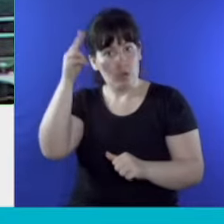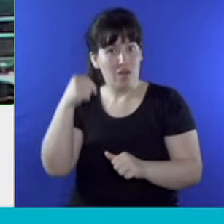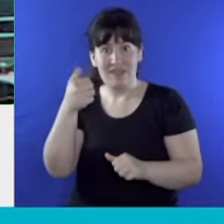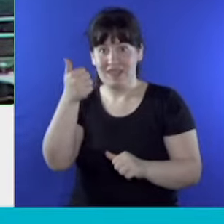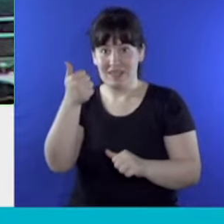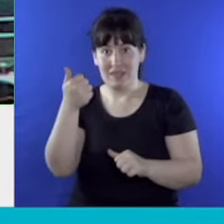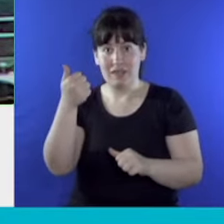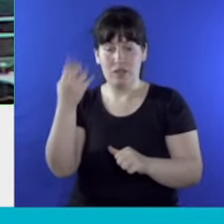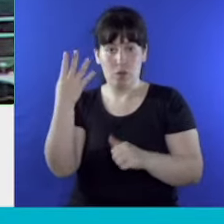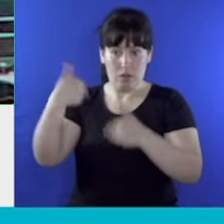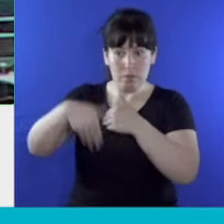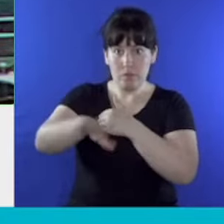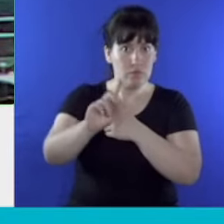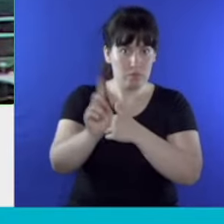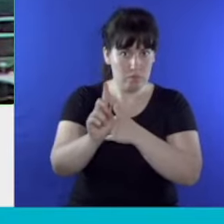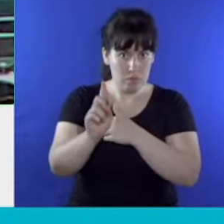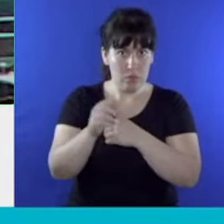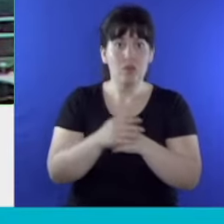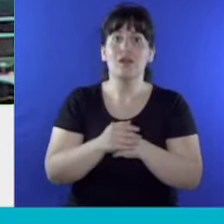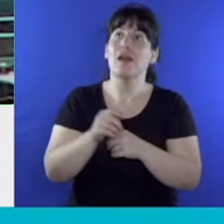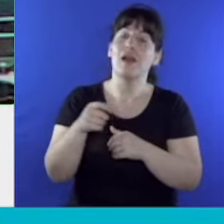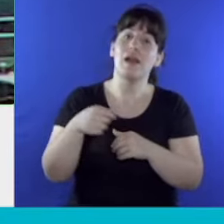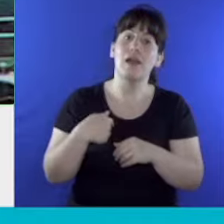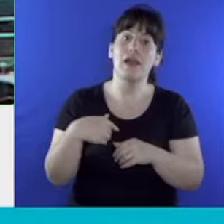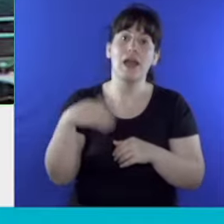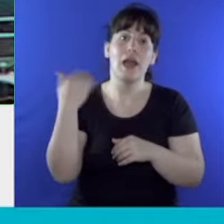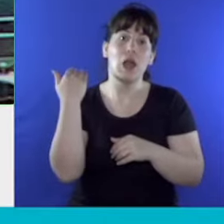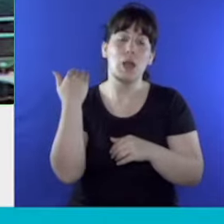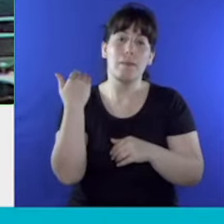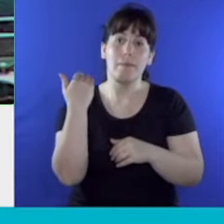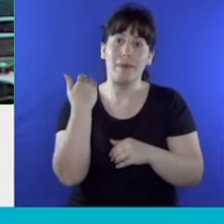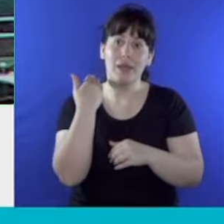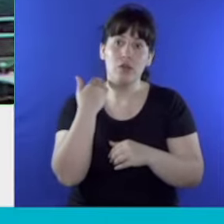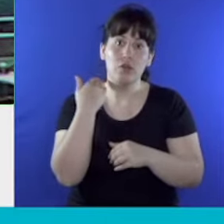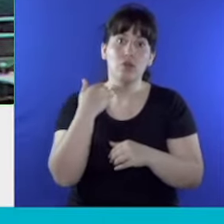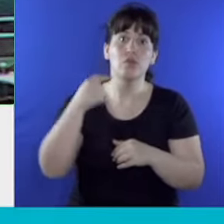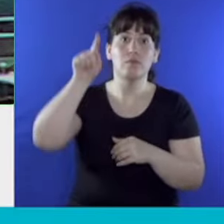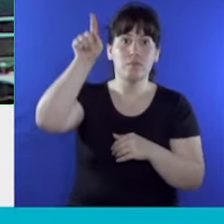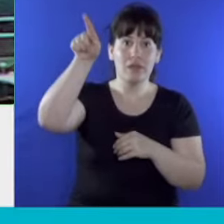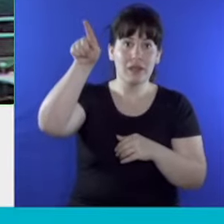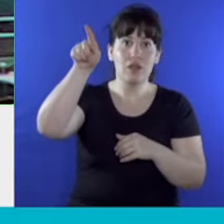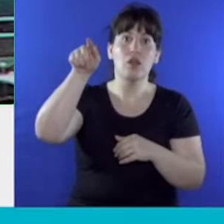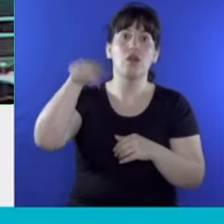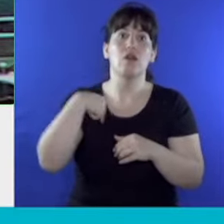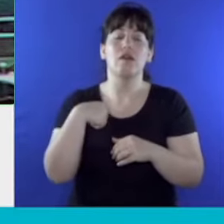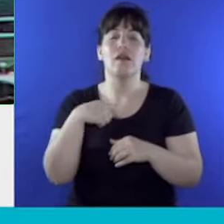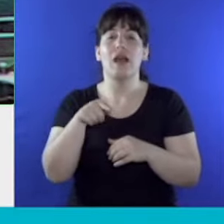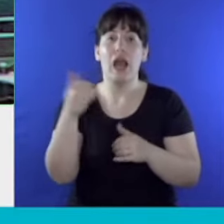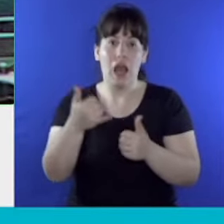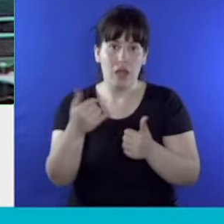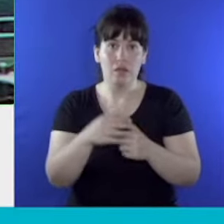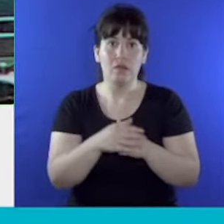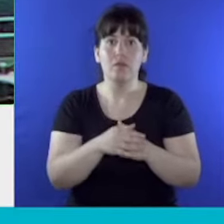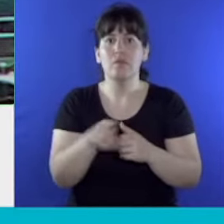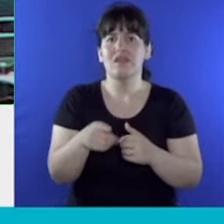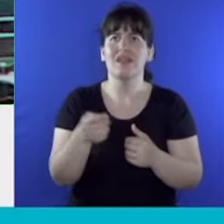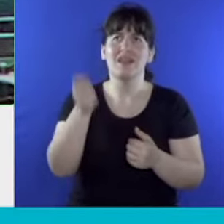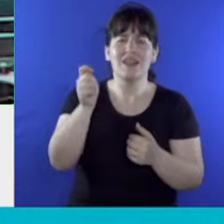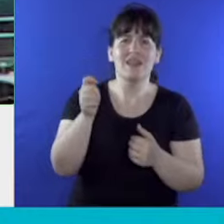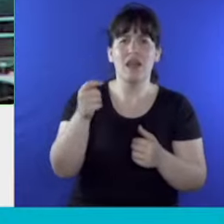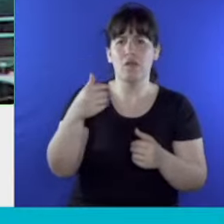1964, sino que México tiene Birmex. Bueno, pero van a decir, ¿quién gobierna